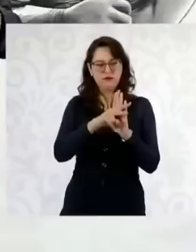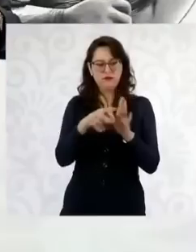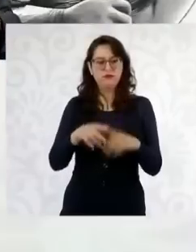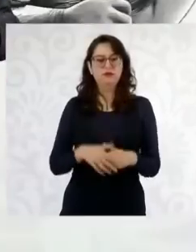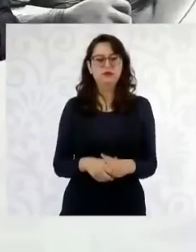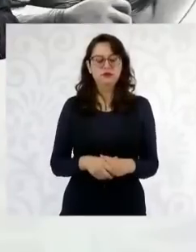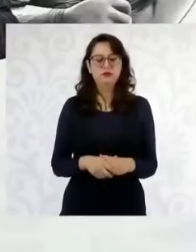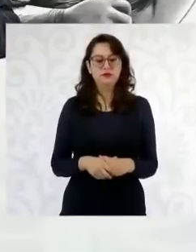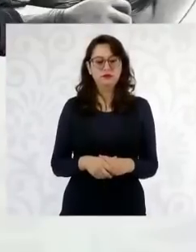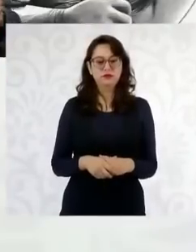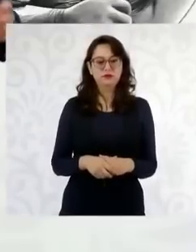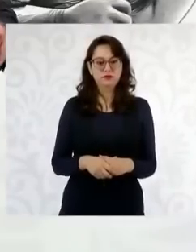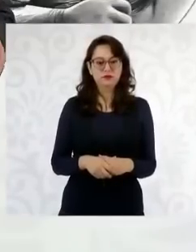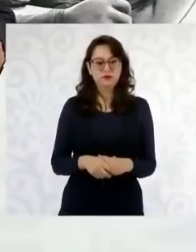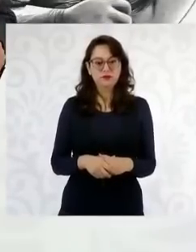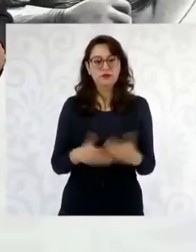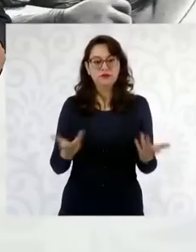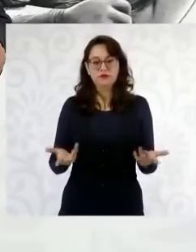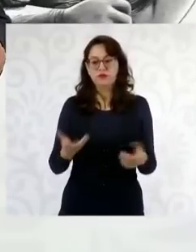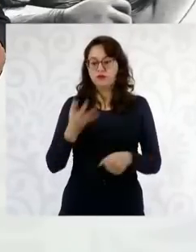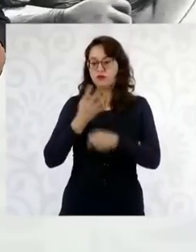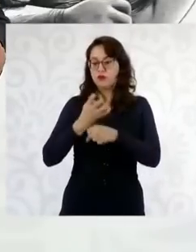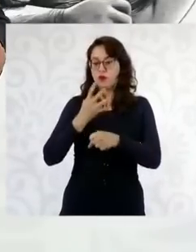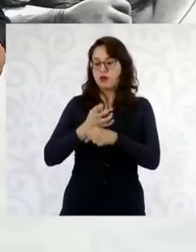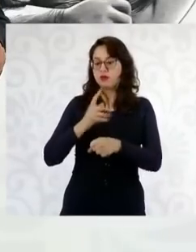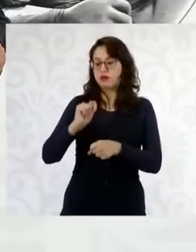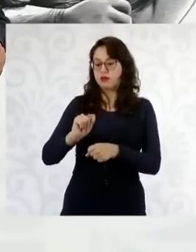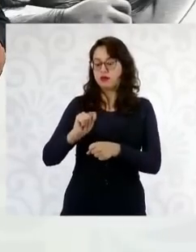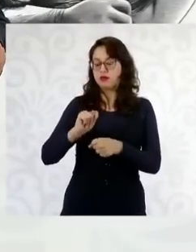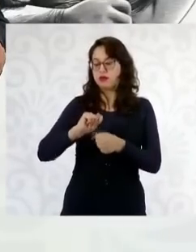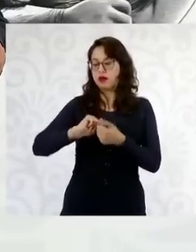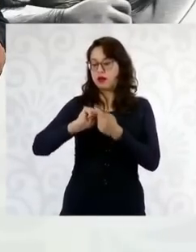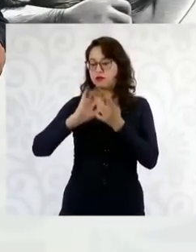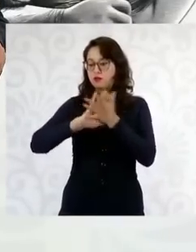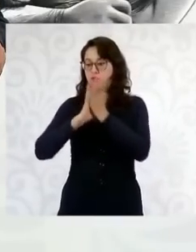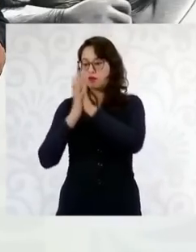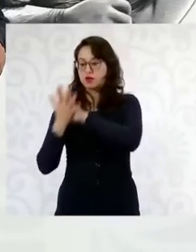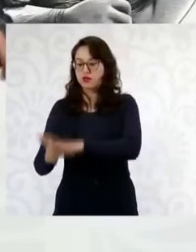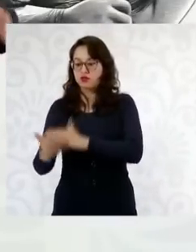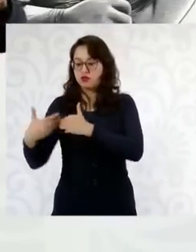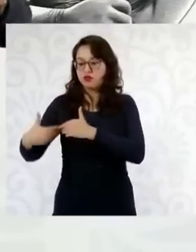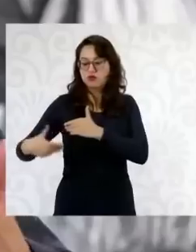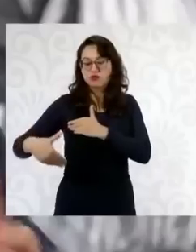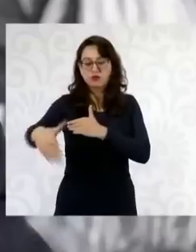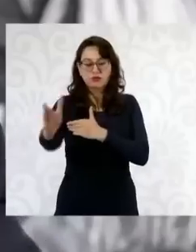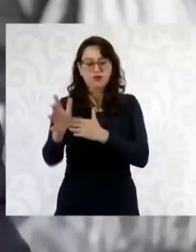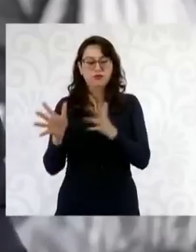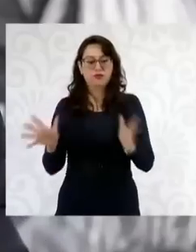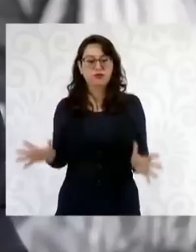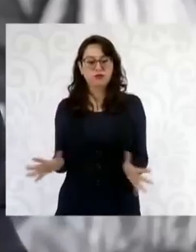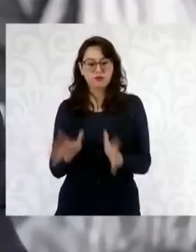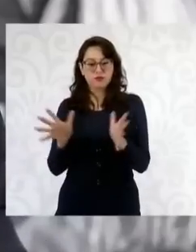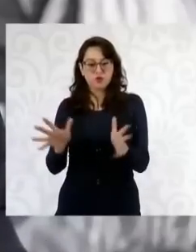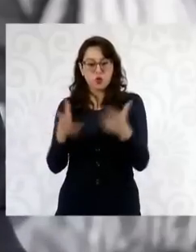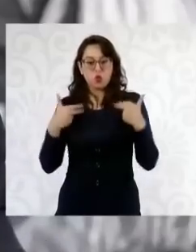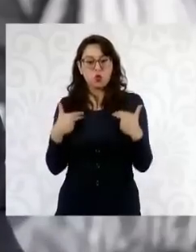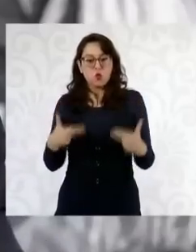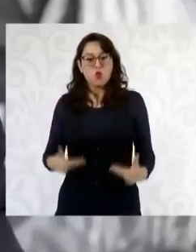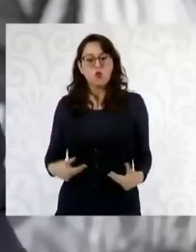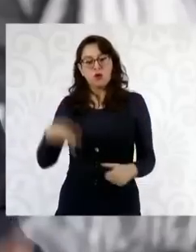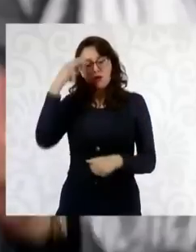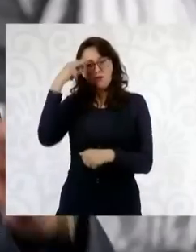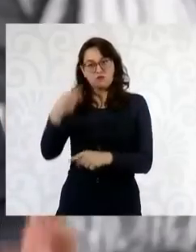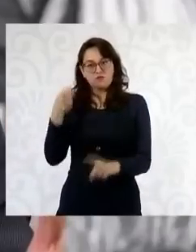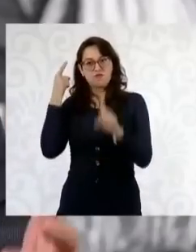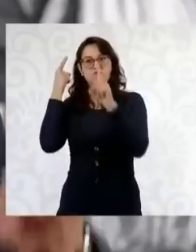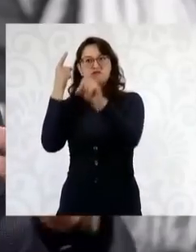la ética que impulsa la transformación de nuestro país, que hemos denominado humanismo mexicano, se